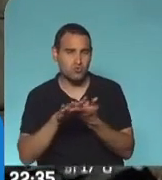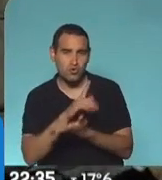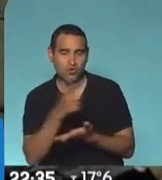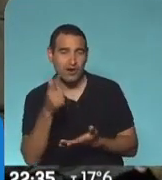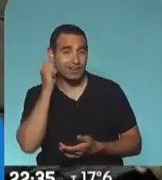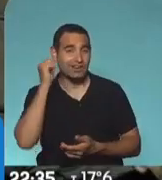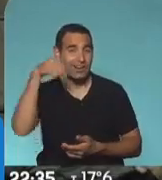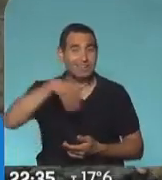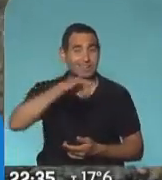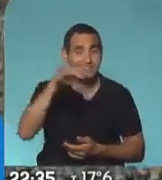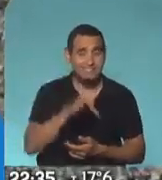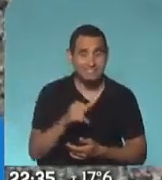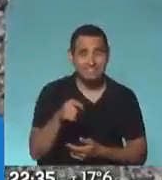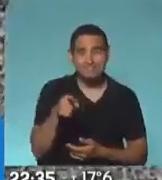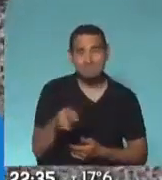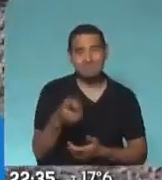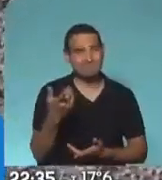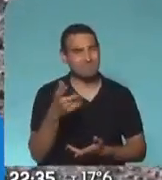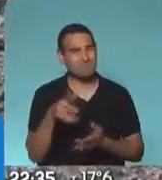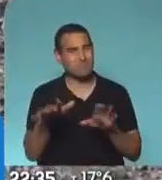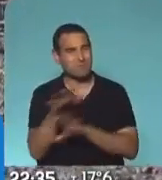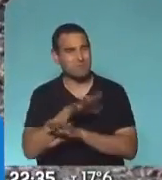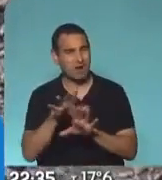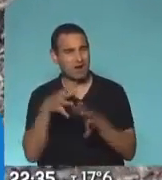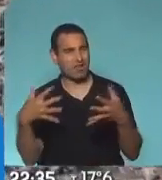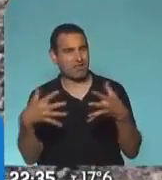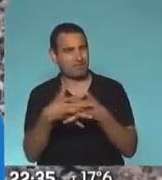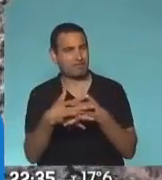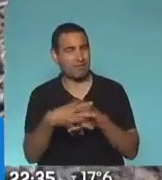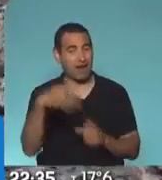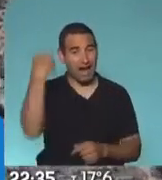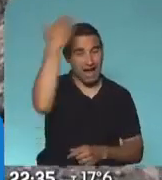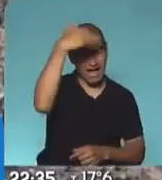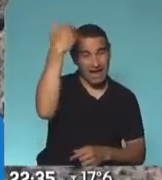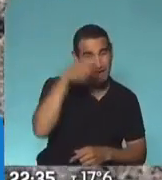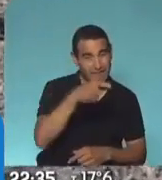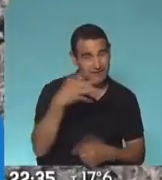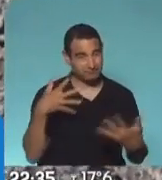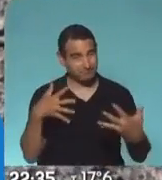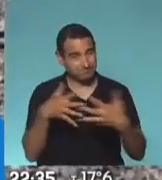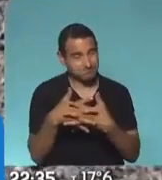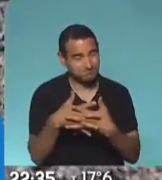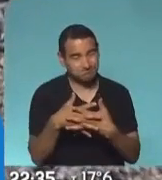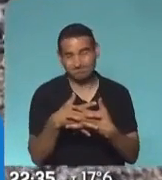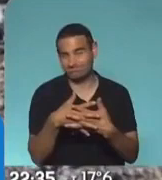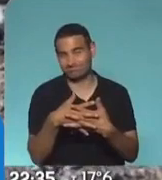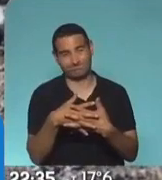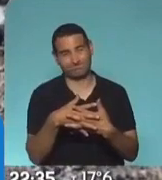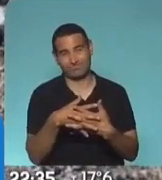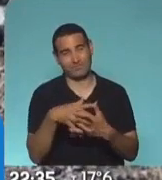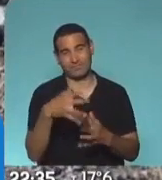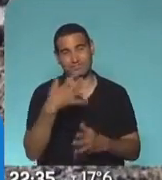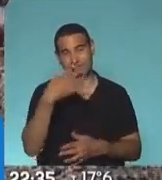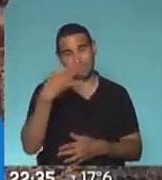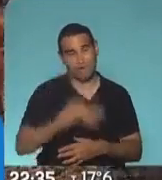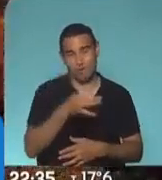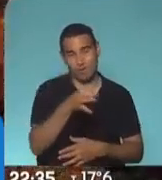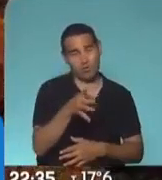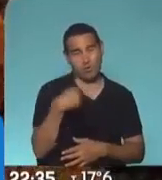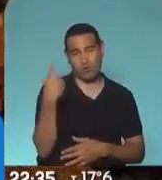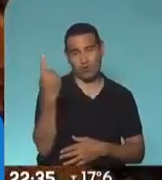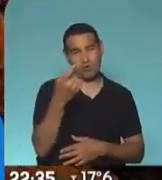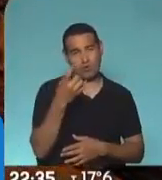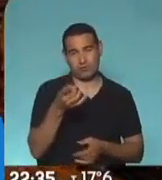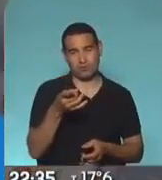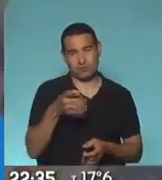Gantz es difícil que forme una coalición con árabes que va a ser rechazada por gran parte de